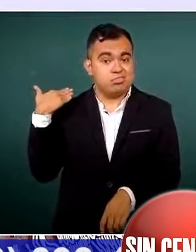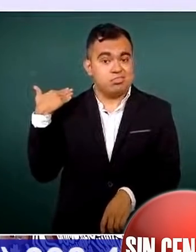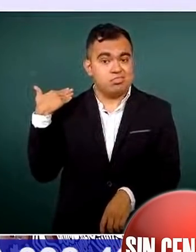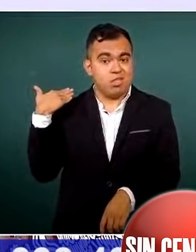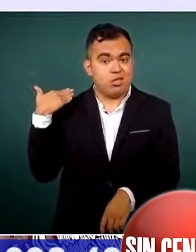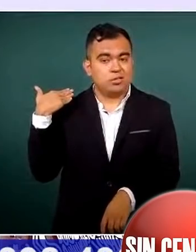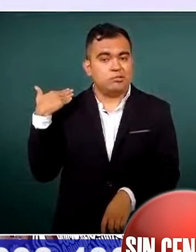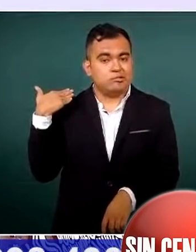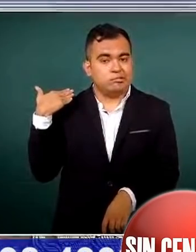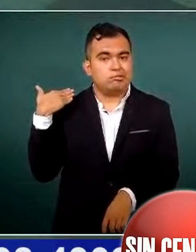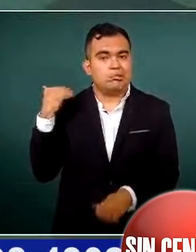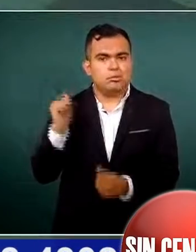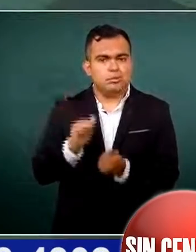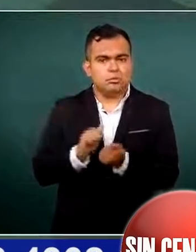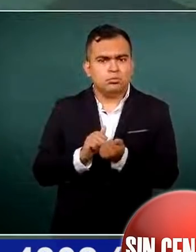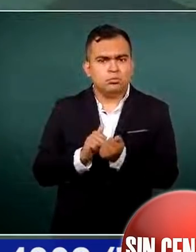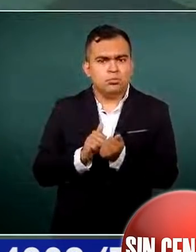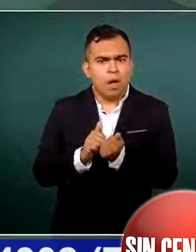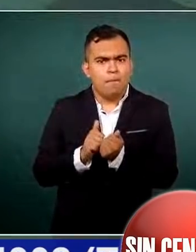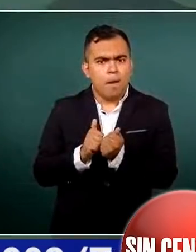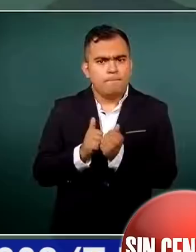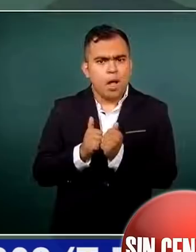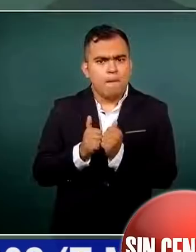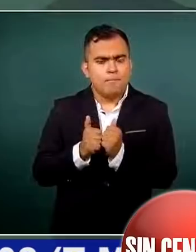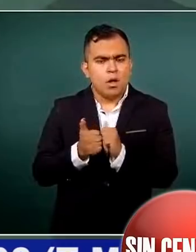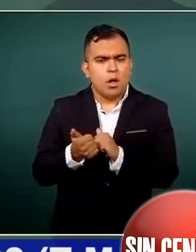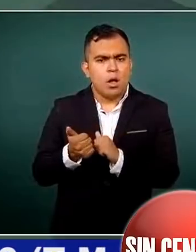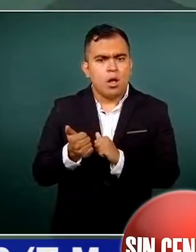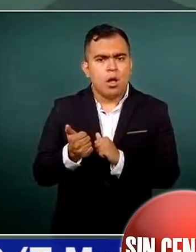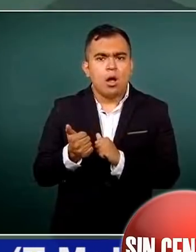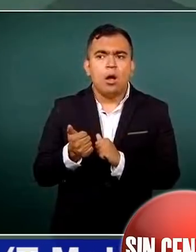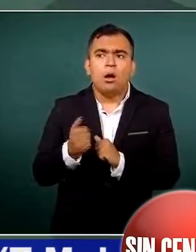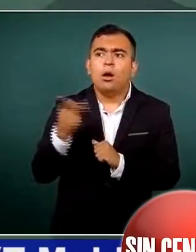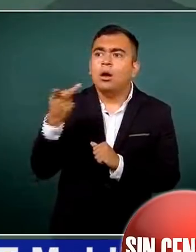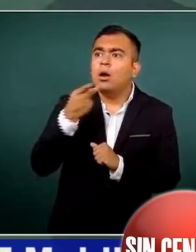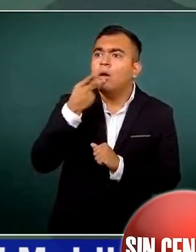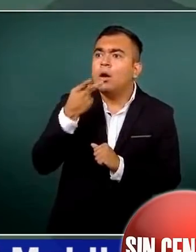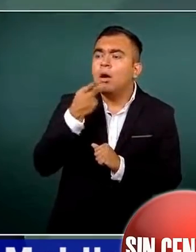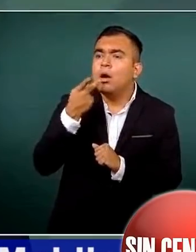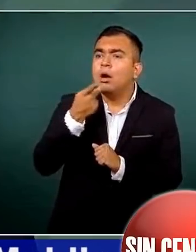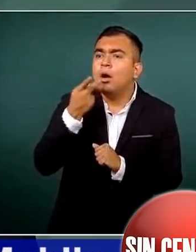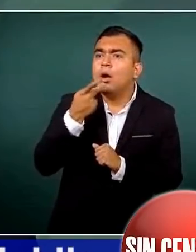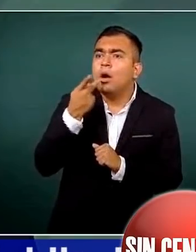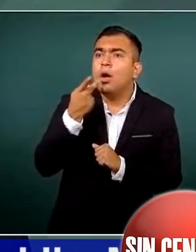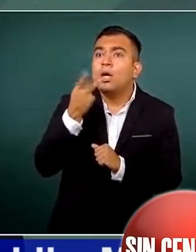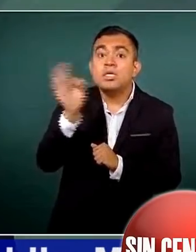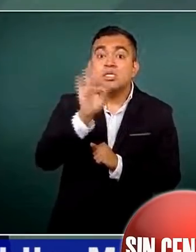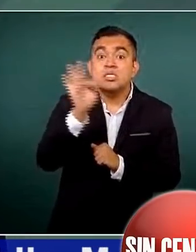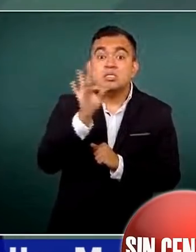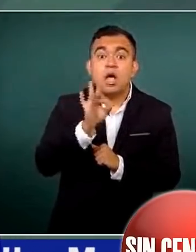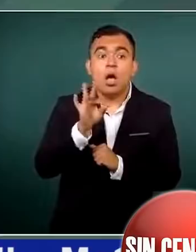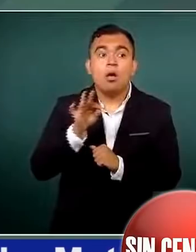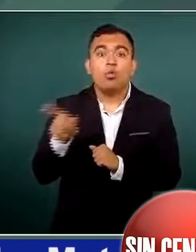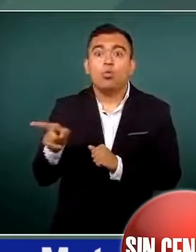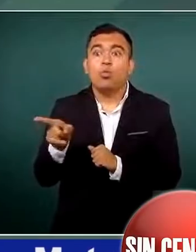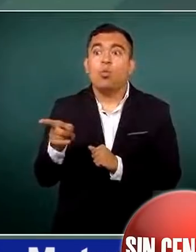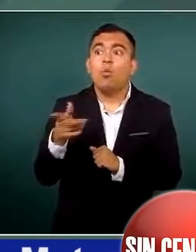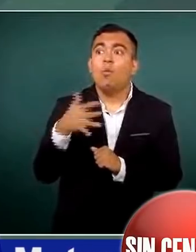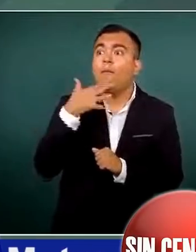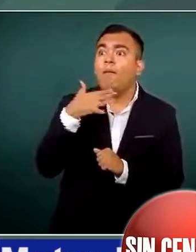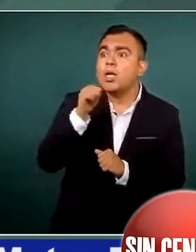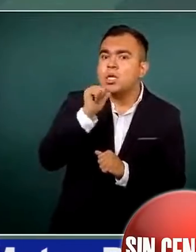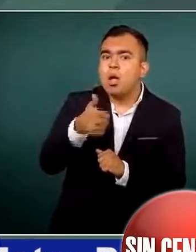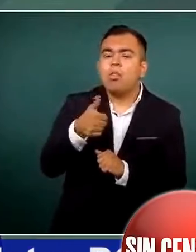se llegaba a extremos de decir que si no se transaba, no se avanzaba.